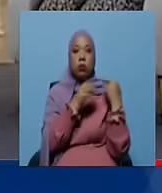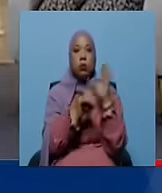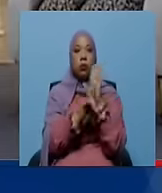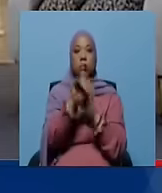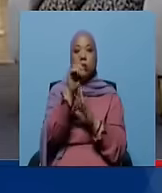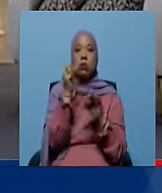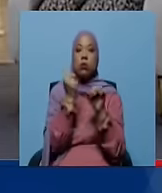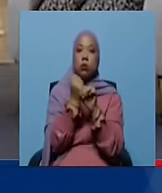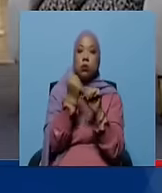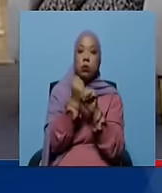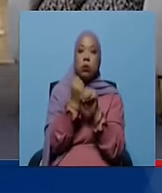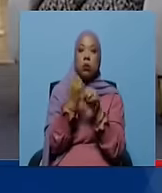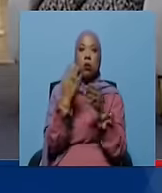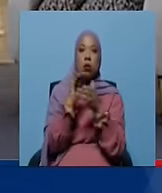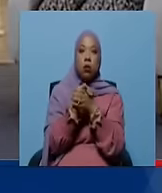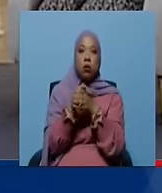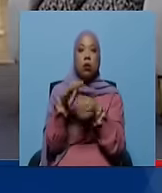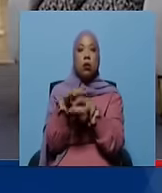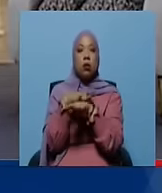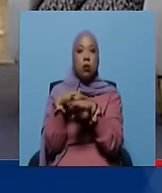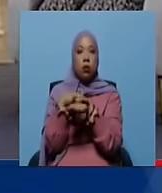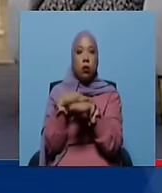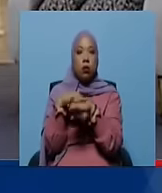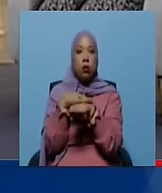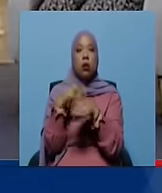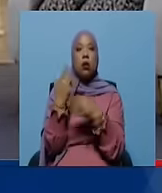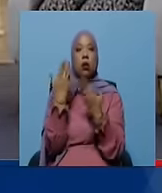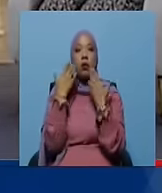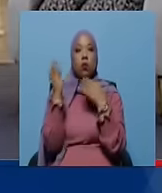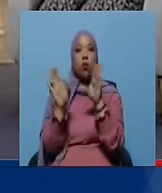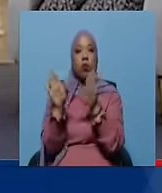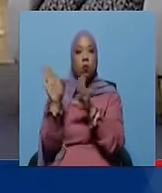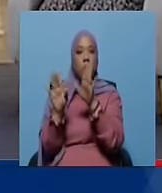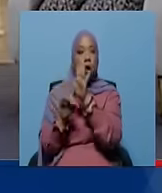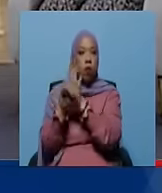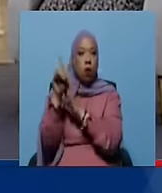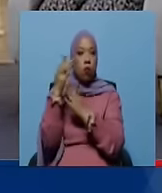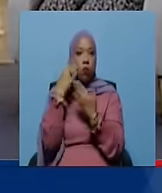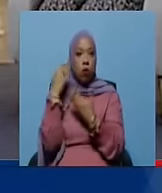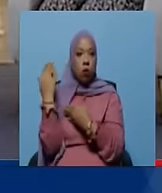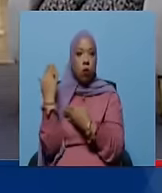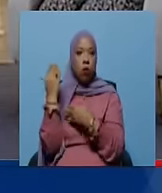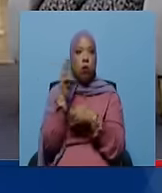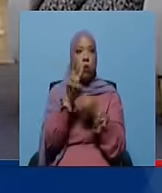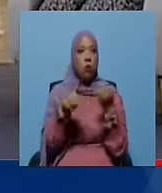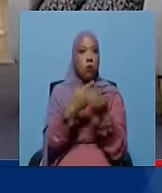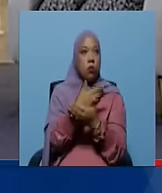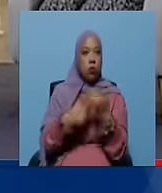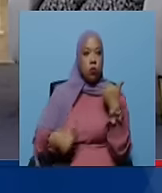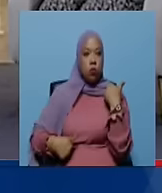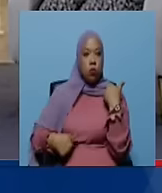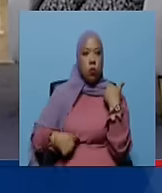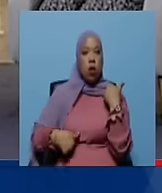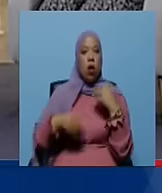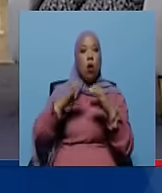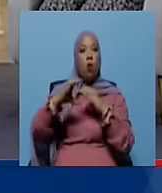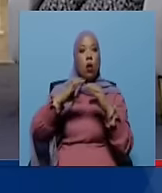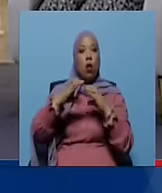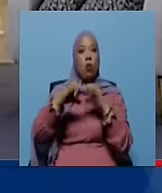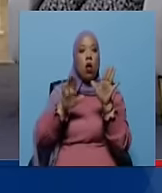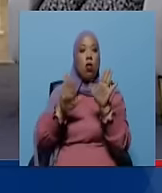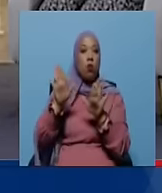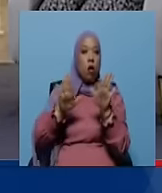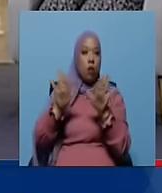desarrollar, compañera ministra Leticia, desarrollar, vicepresidente Alfred